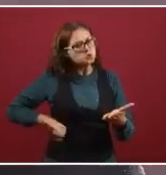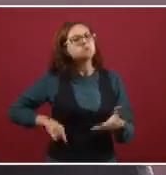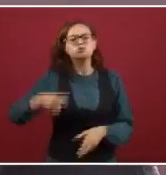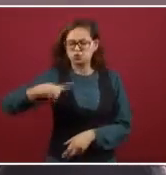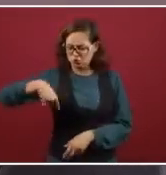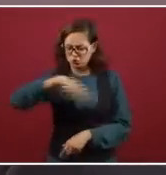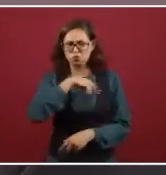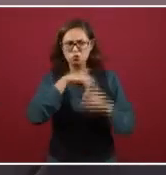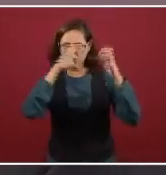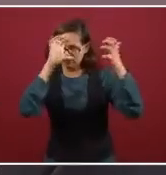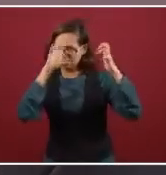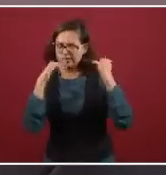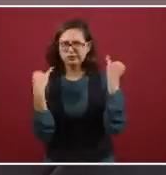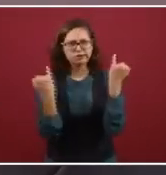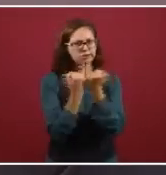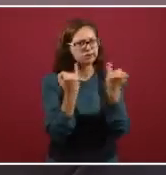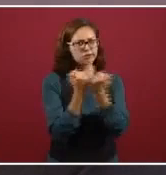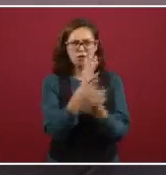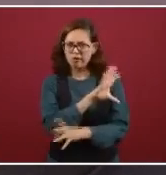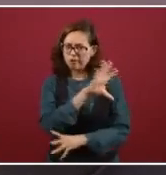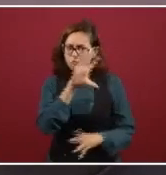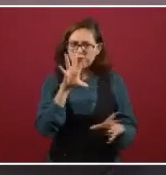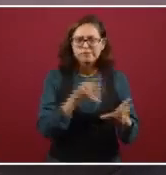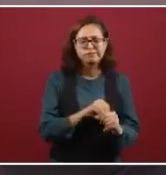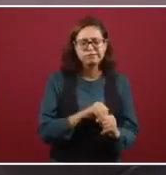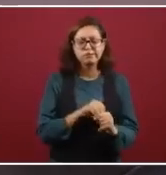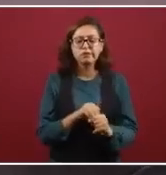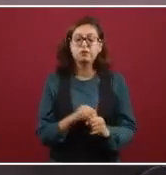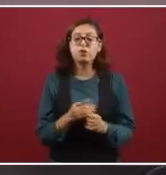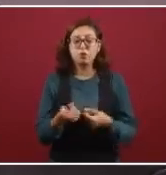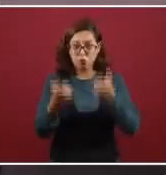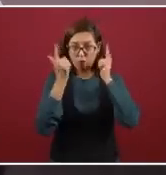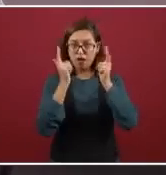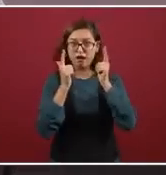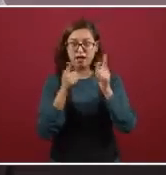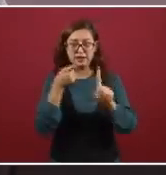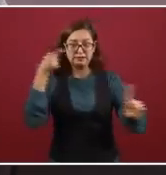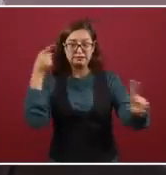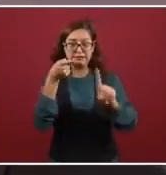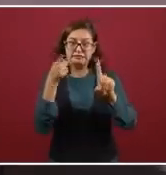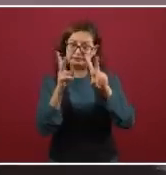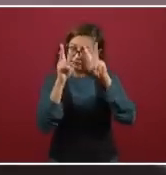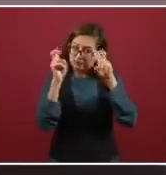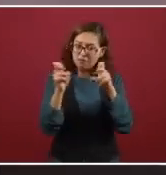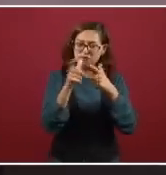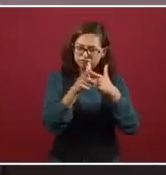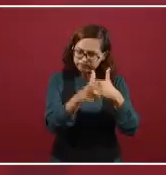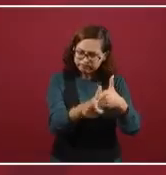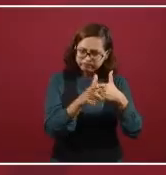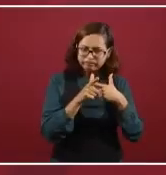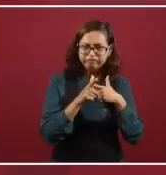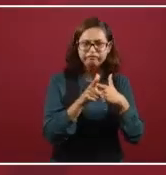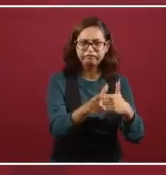ojalá esa línea política avance en Estados Unidos.